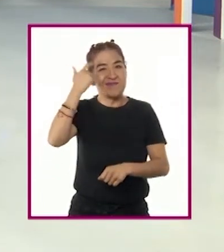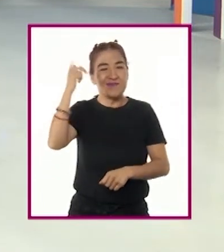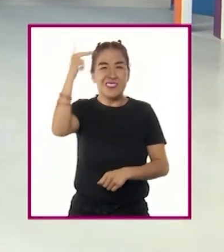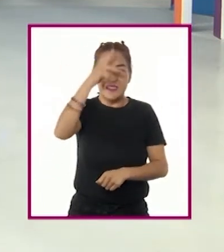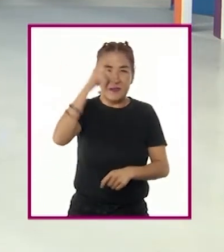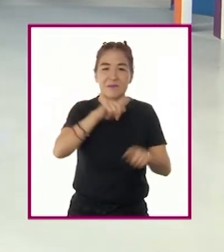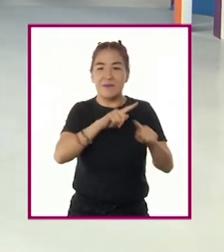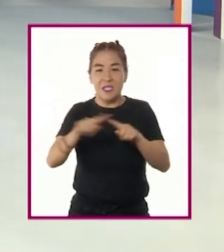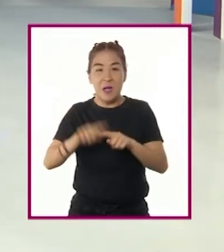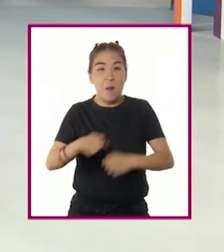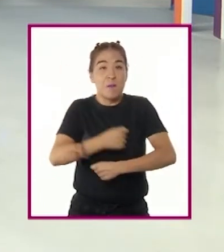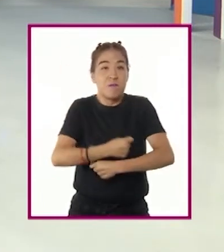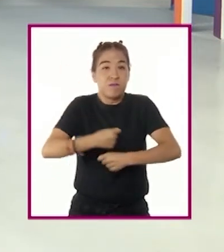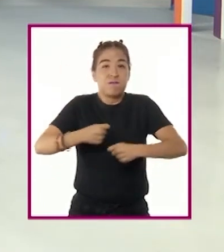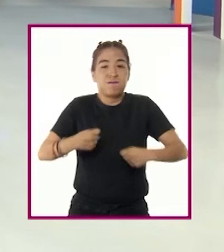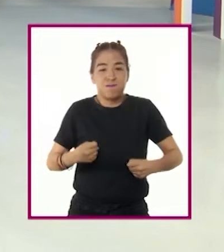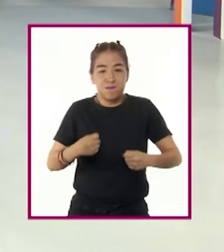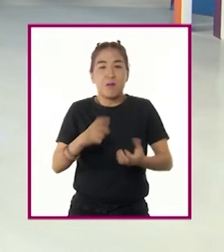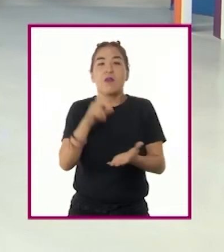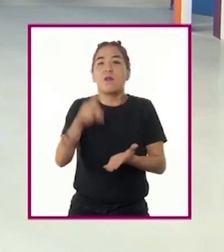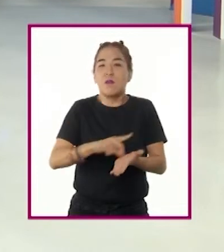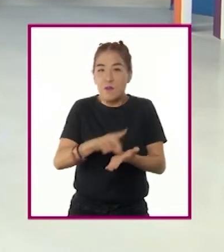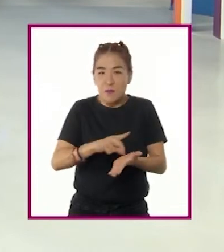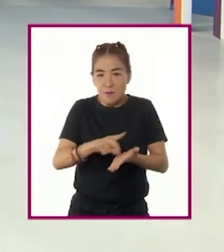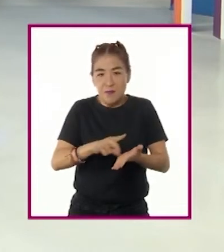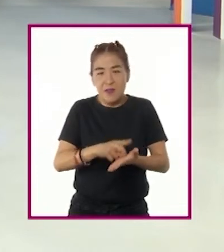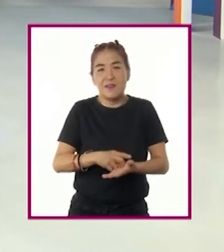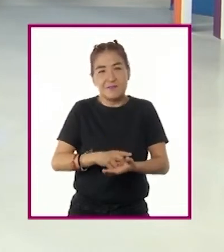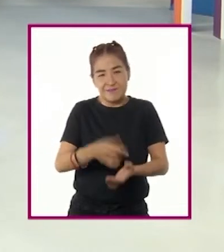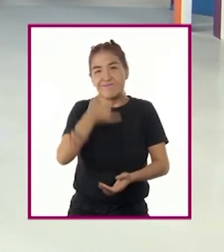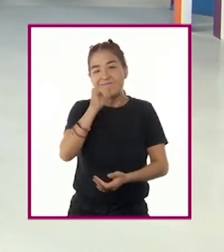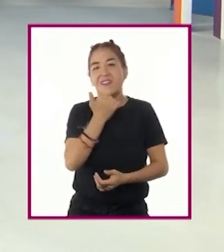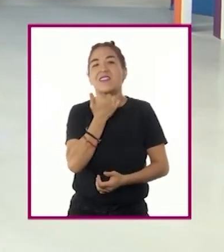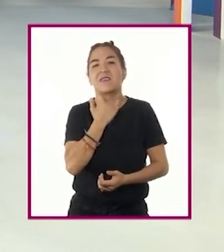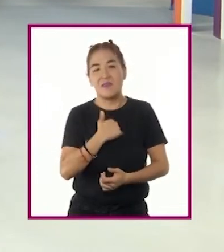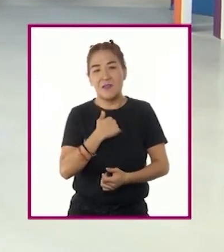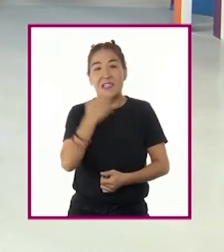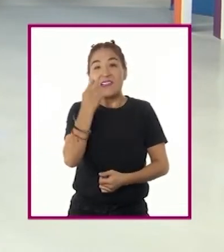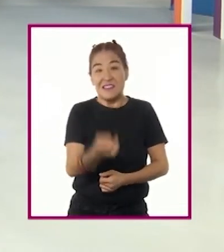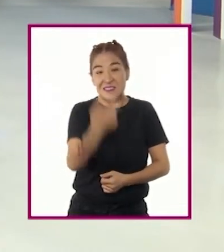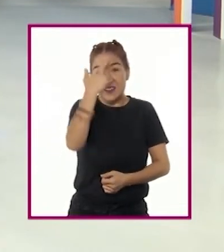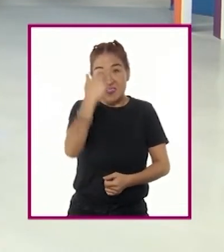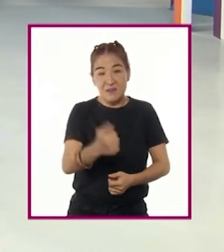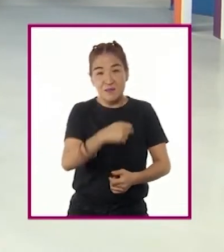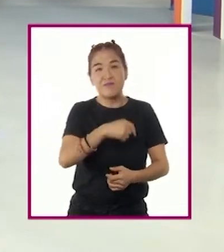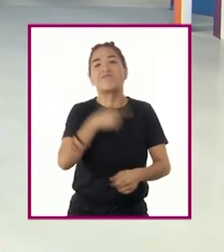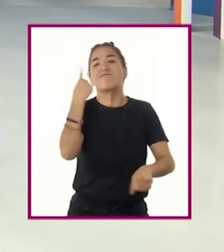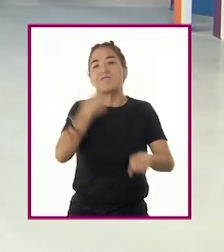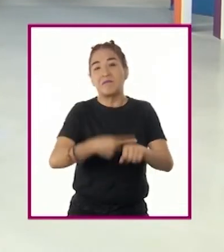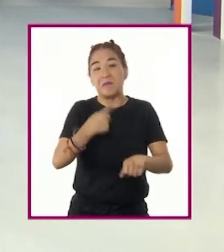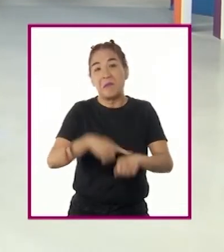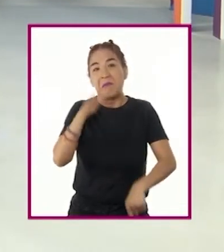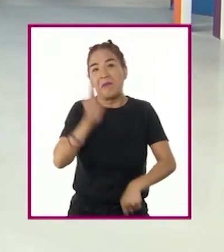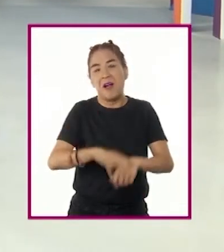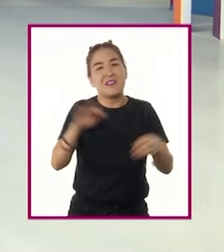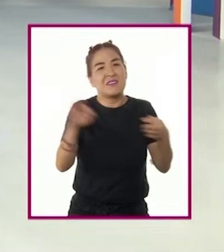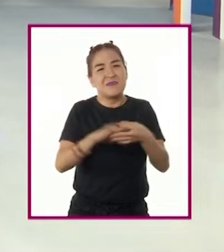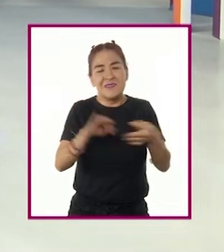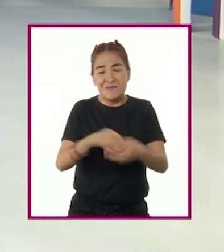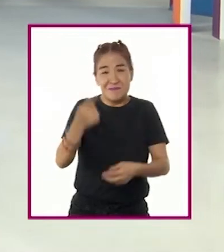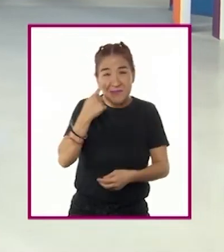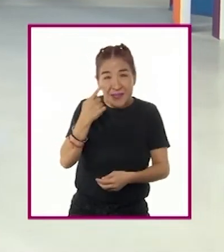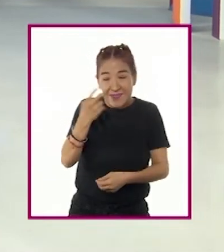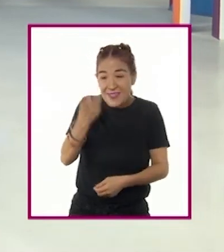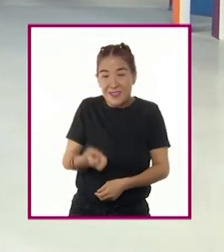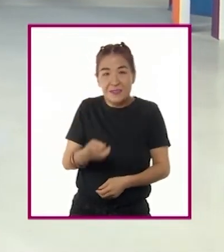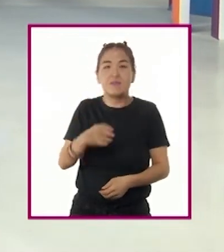mentales, la obesidad, la drogadicción y el alcoholismo, que son ahora las enfermedades más frecuentes y las